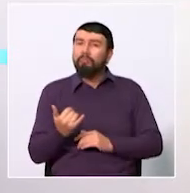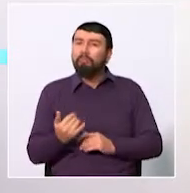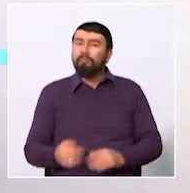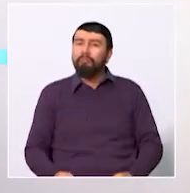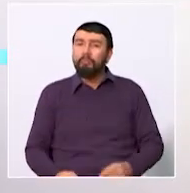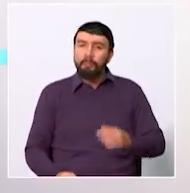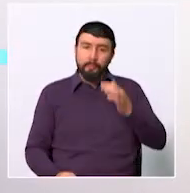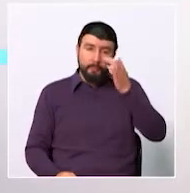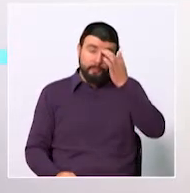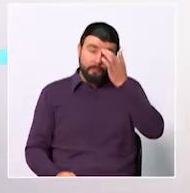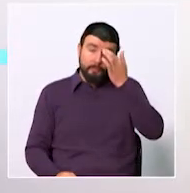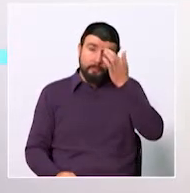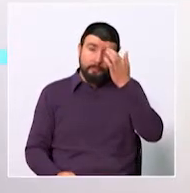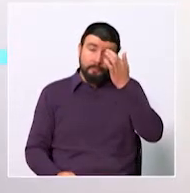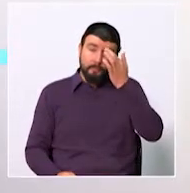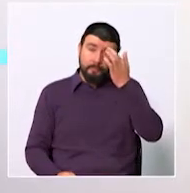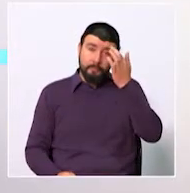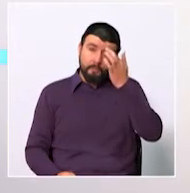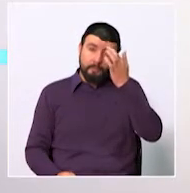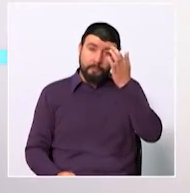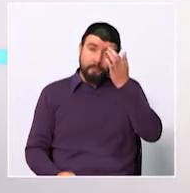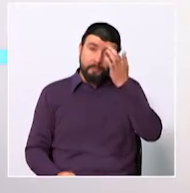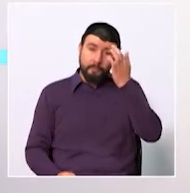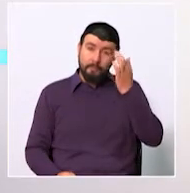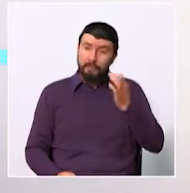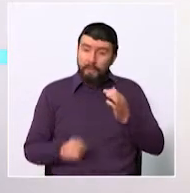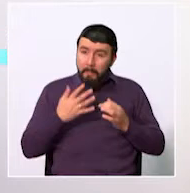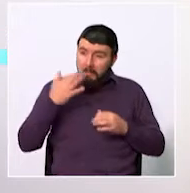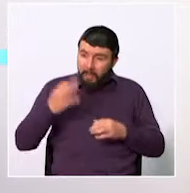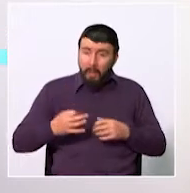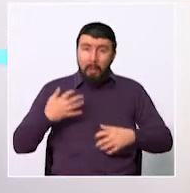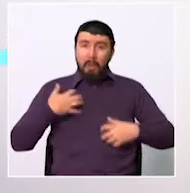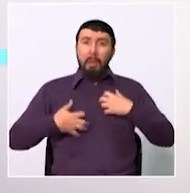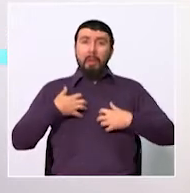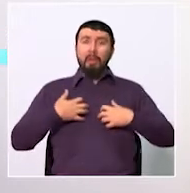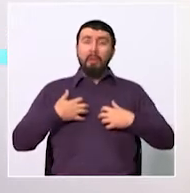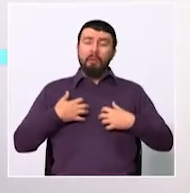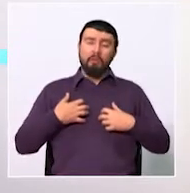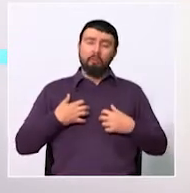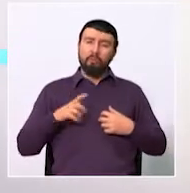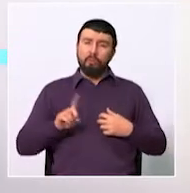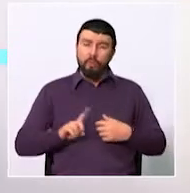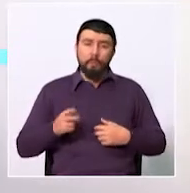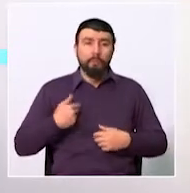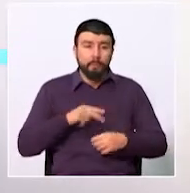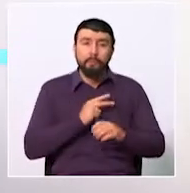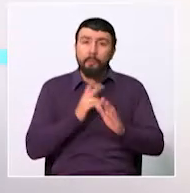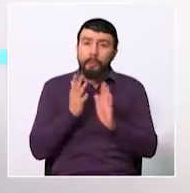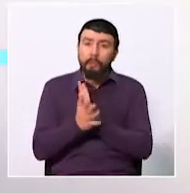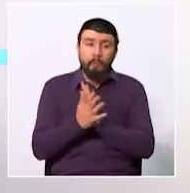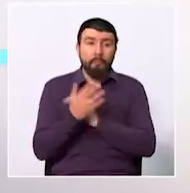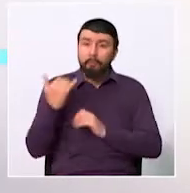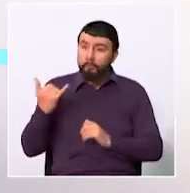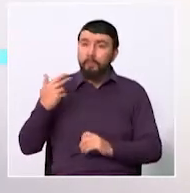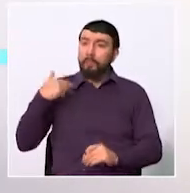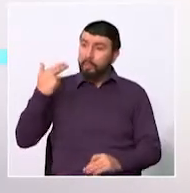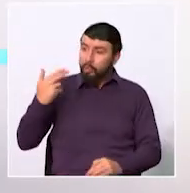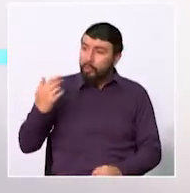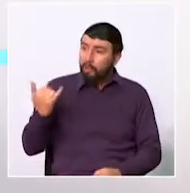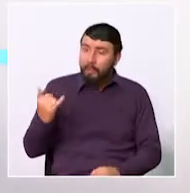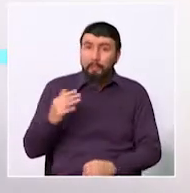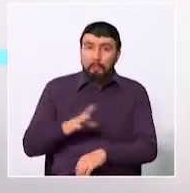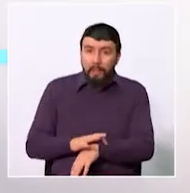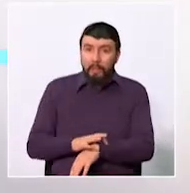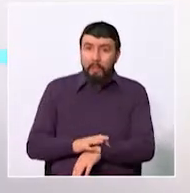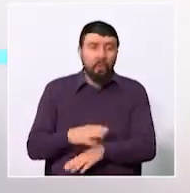bueno la realidad no se asusten porque nosotros lo que le estamos contando es una historia médica que